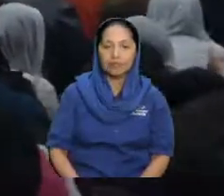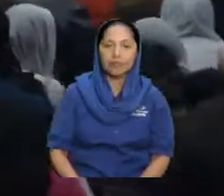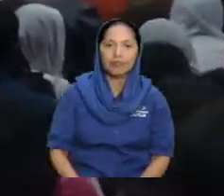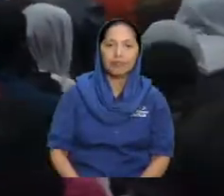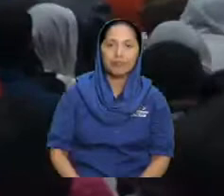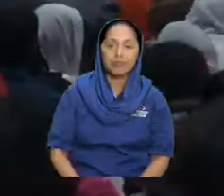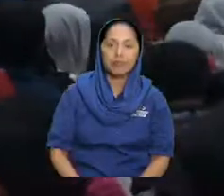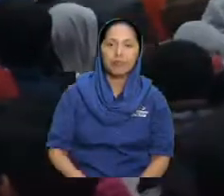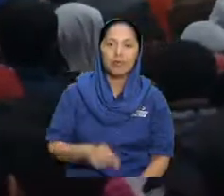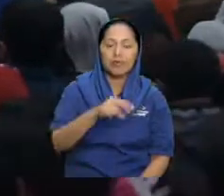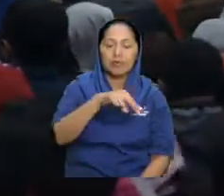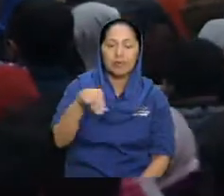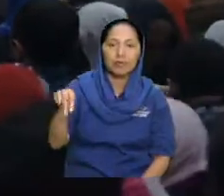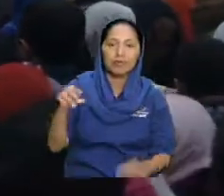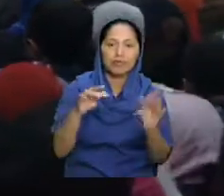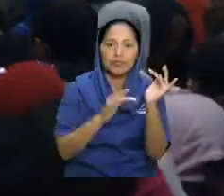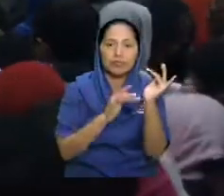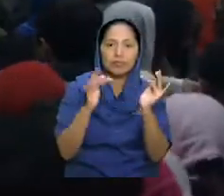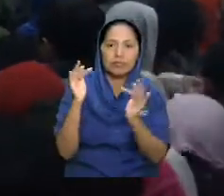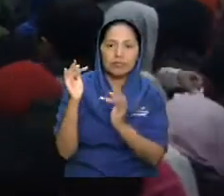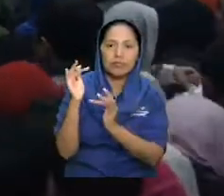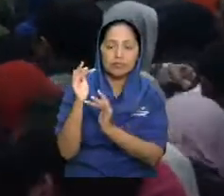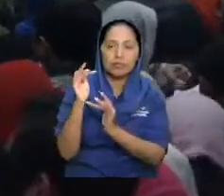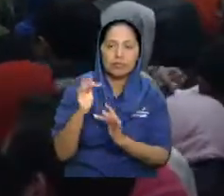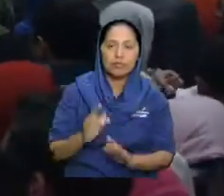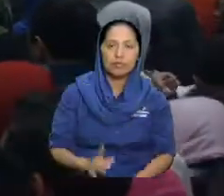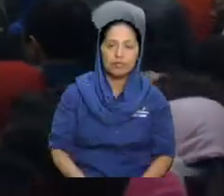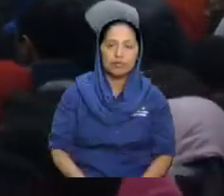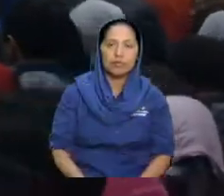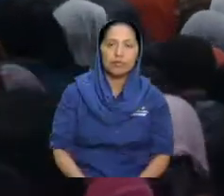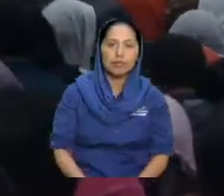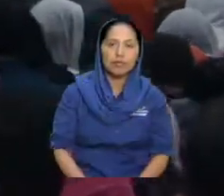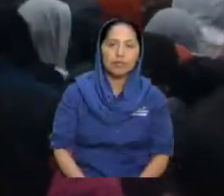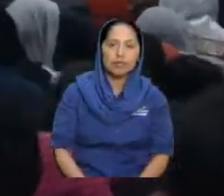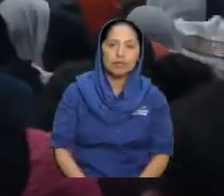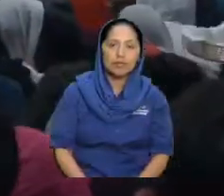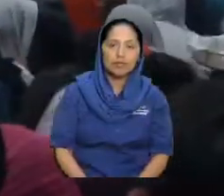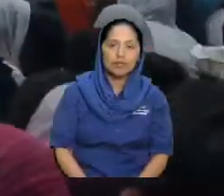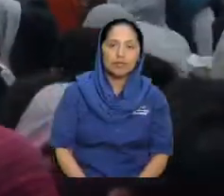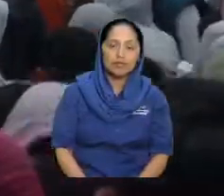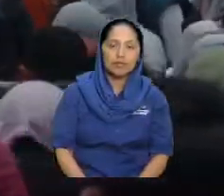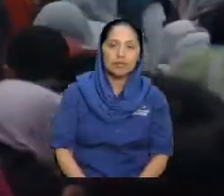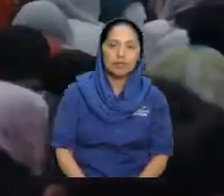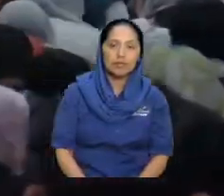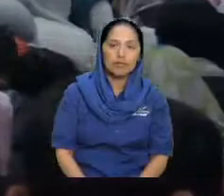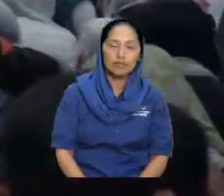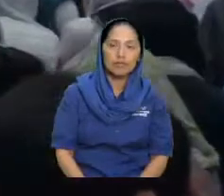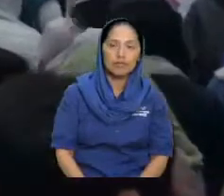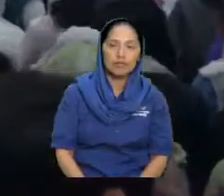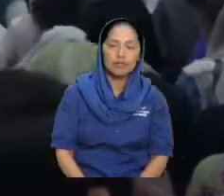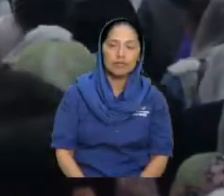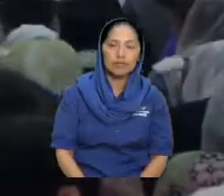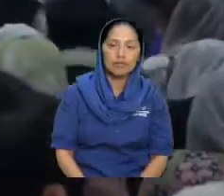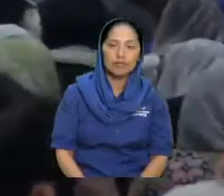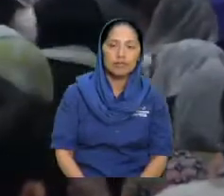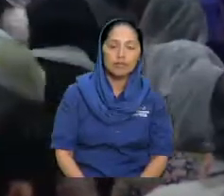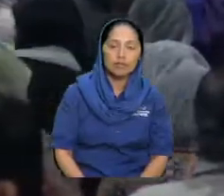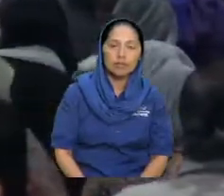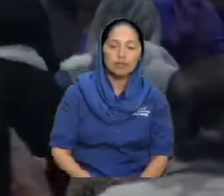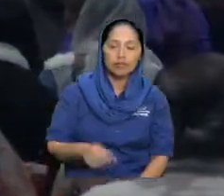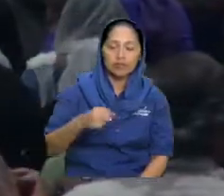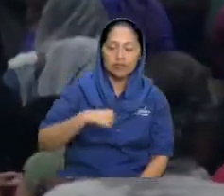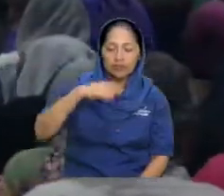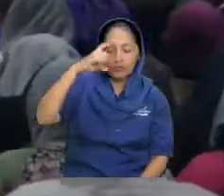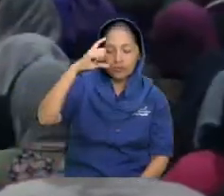las cosas. Está escrito de esa manera, por la mano divina, y yo lo creo con todo